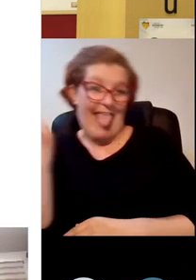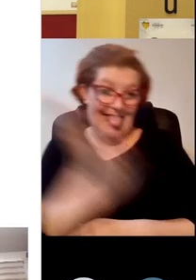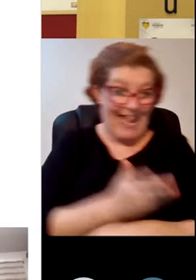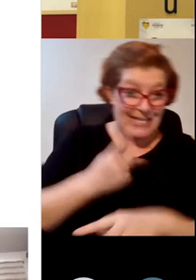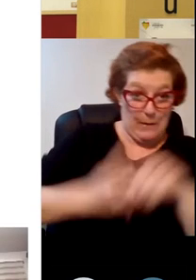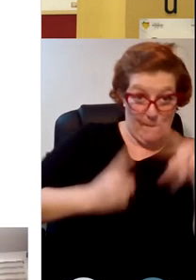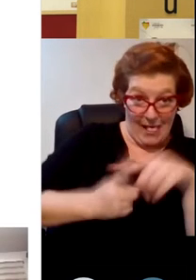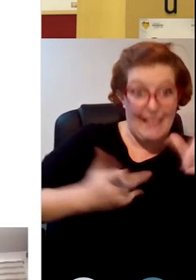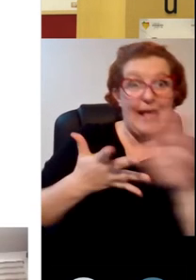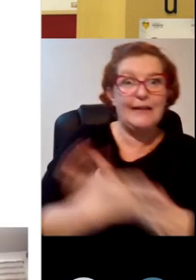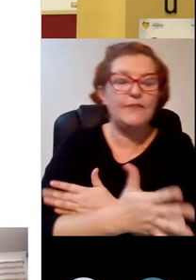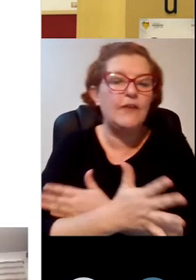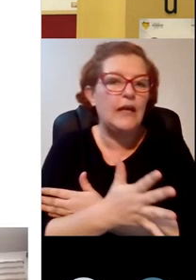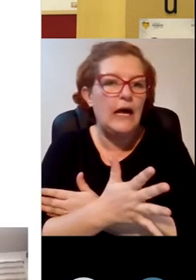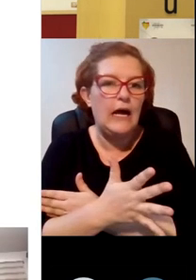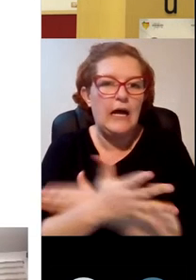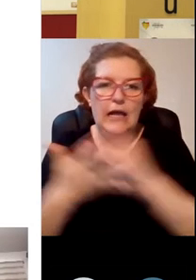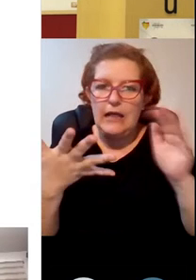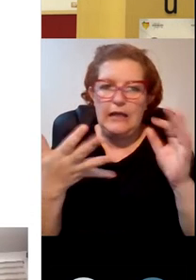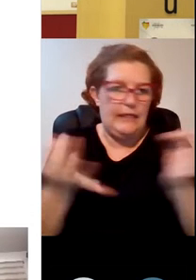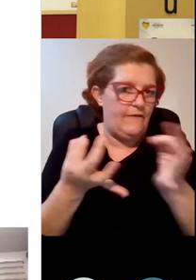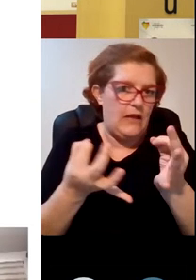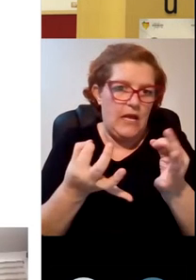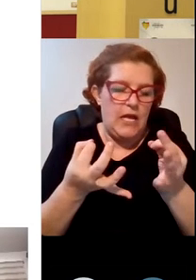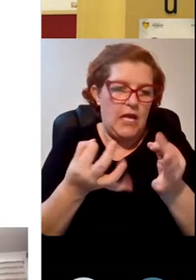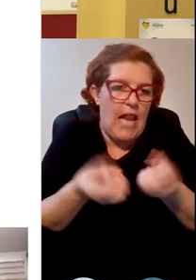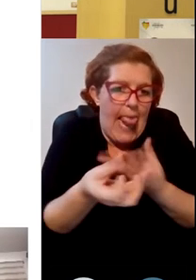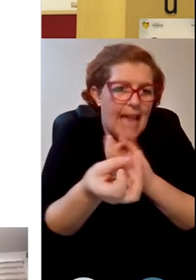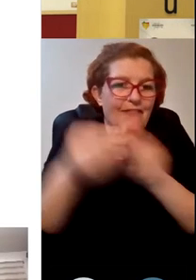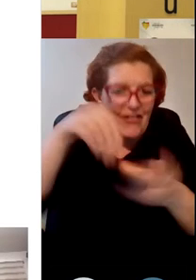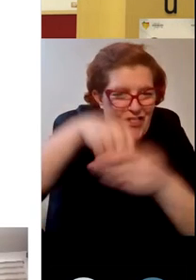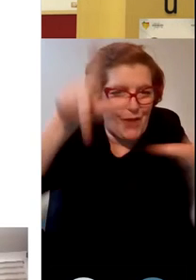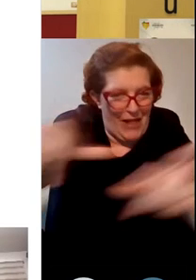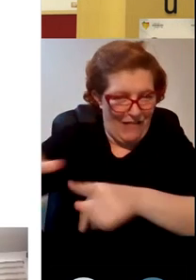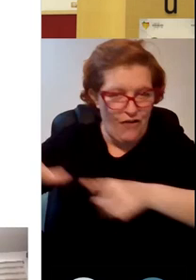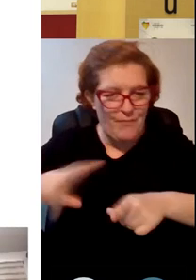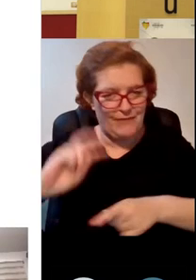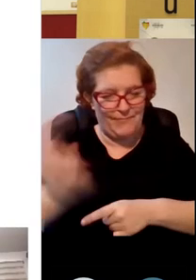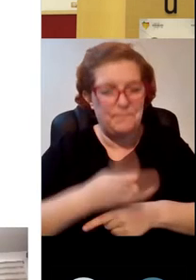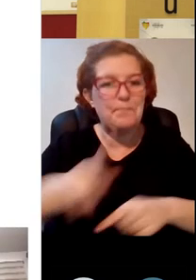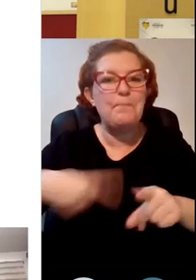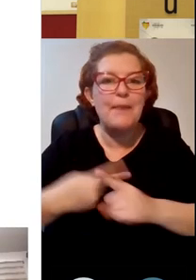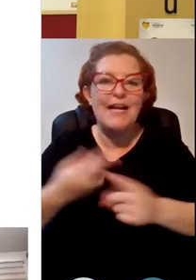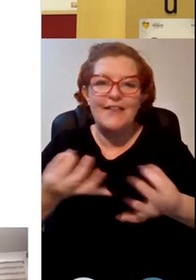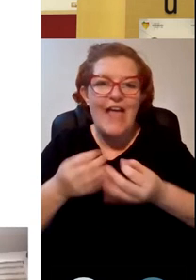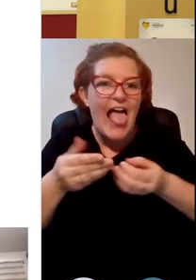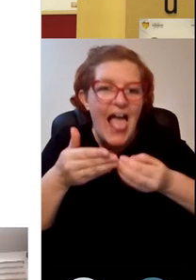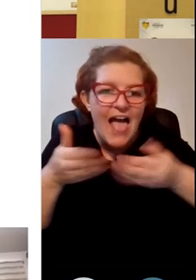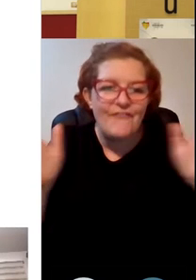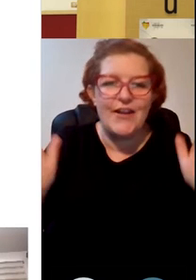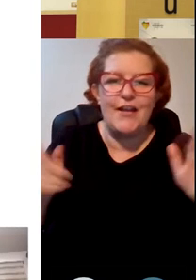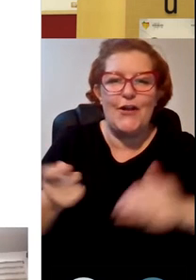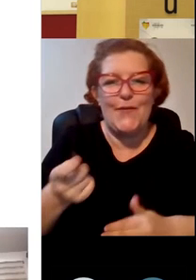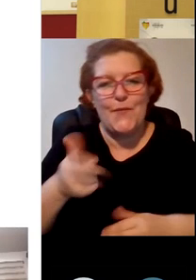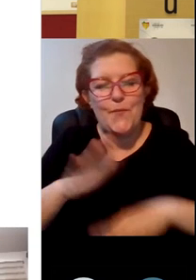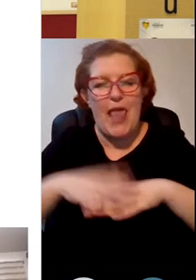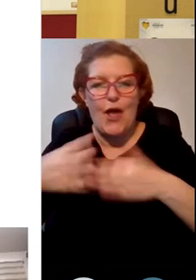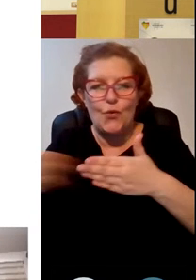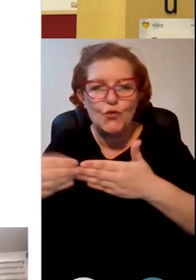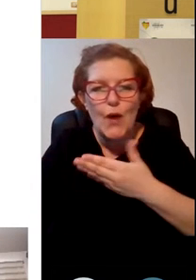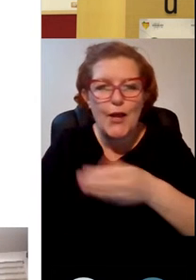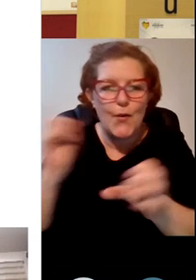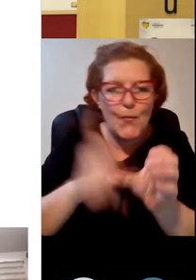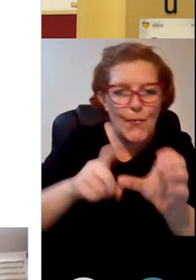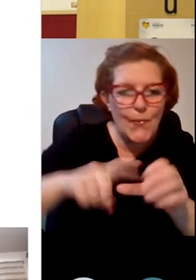no sólo debe tener esta extensión narrativa en diferentes planos sino que debe abrir también la puerta a los usuarios a los